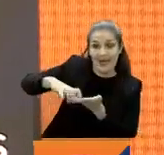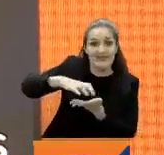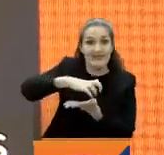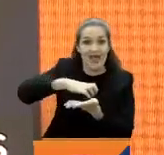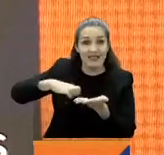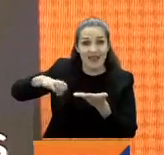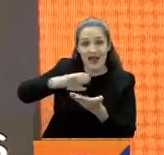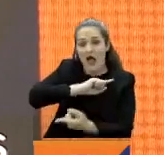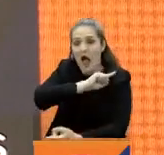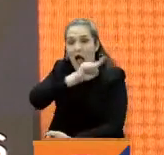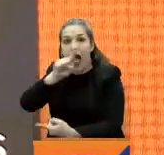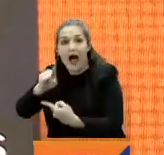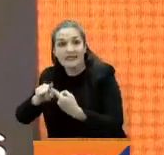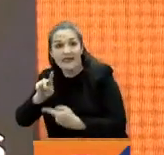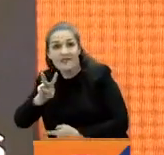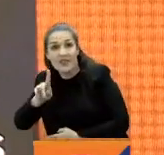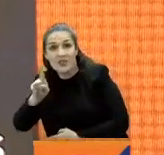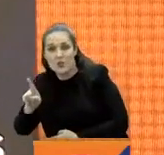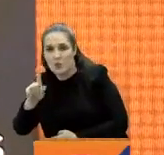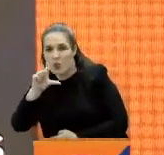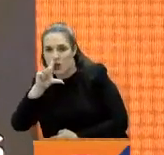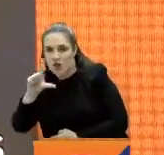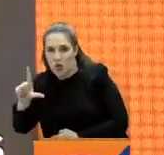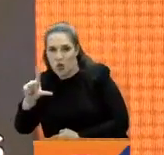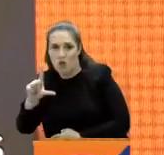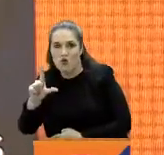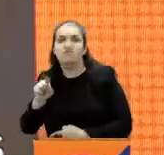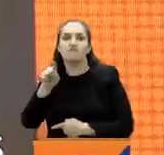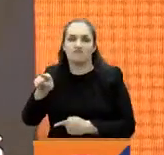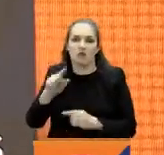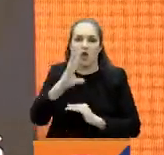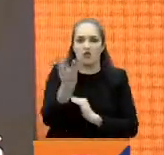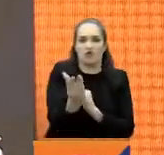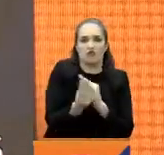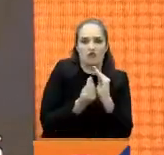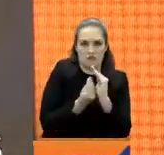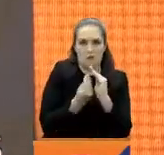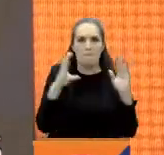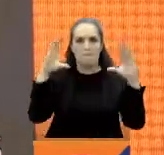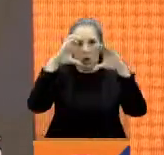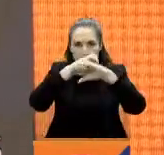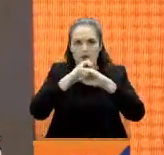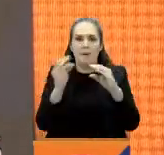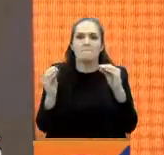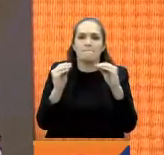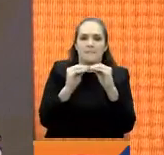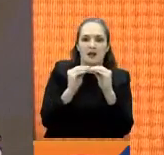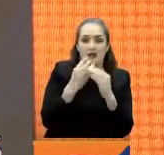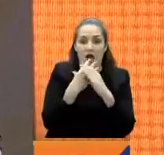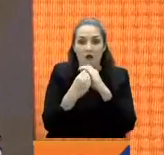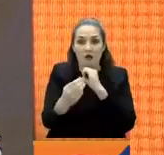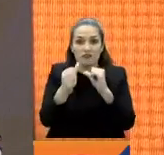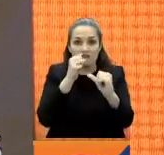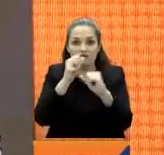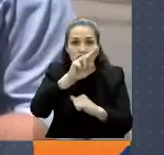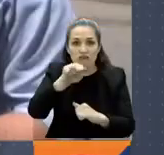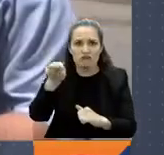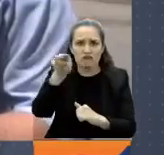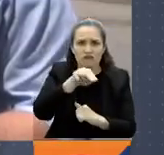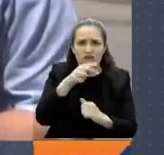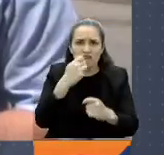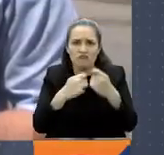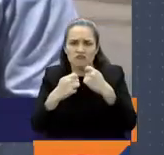la alerta roja hospitalaria será extendida. ¿Cuáles son las razones de estas decisiones? Le preguntamos a John López. John, buenas tardes.